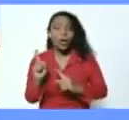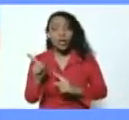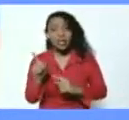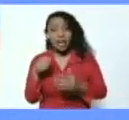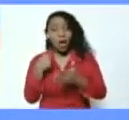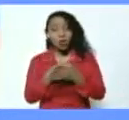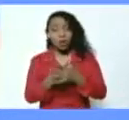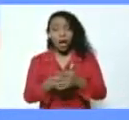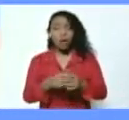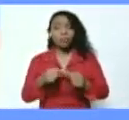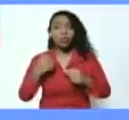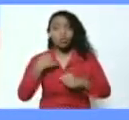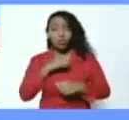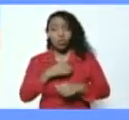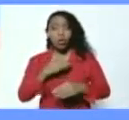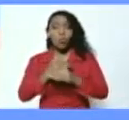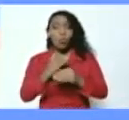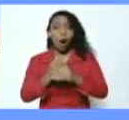lucha sigue siendo dura.